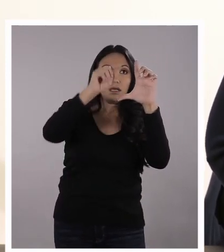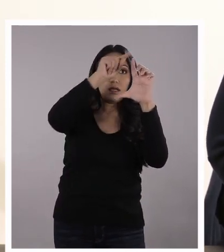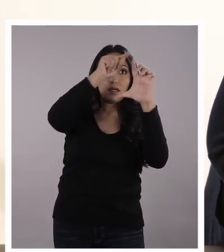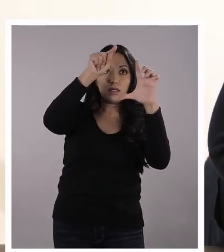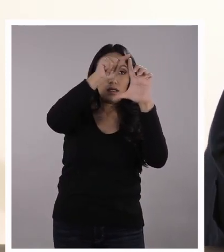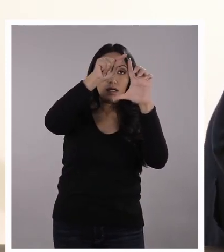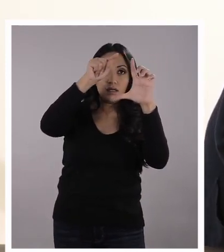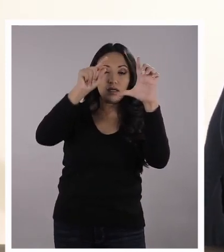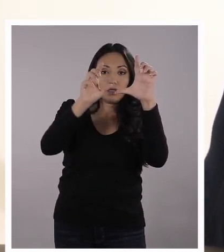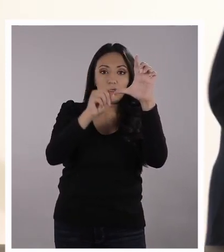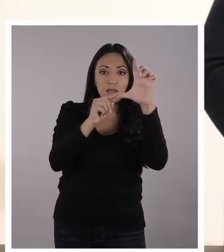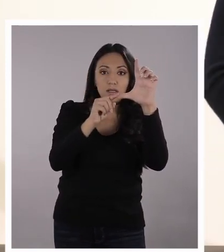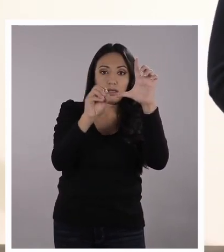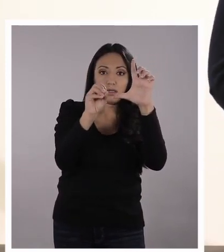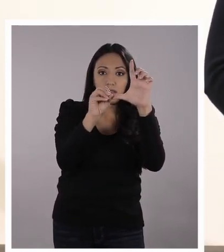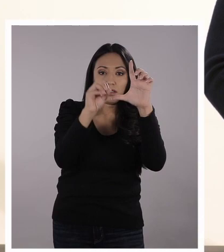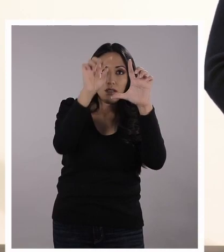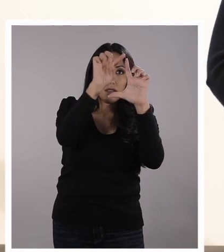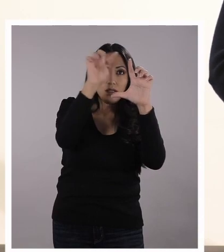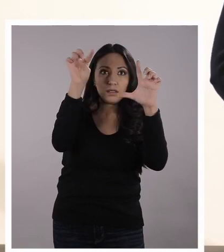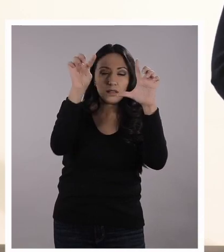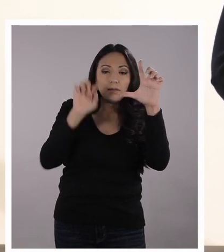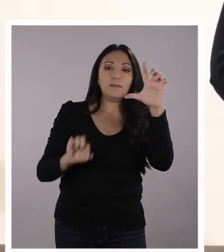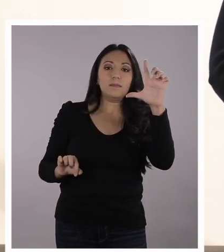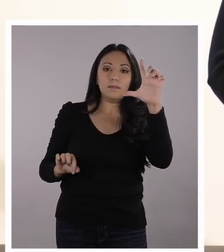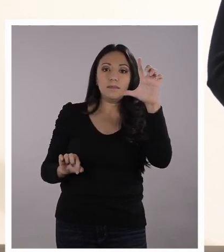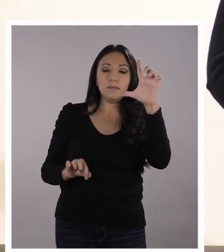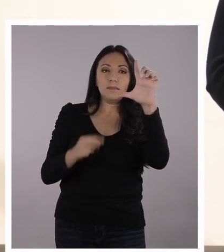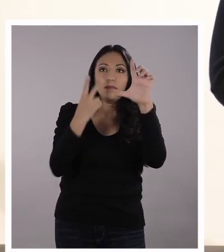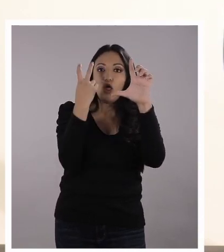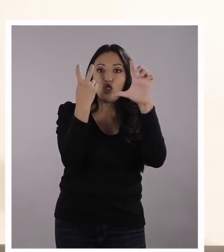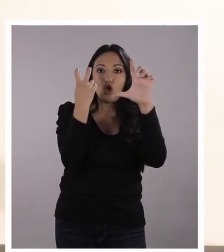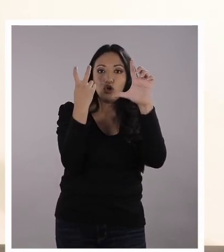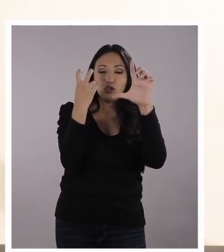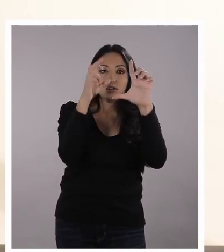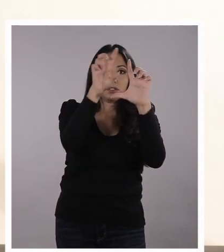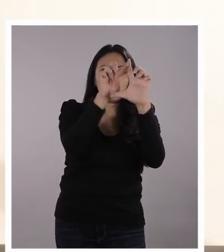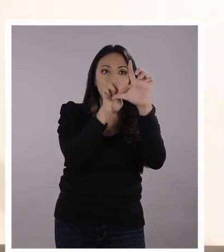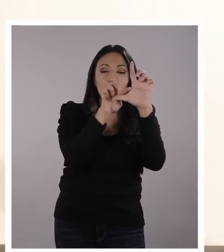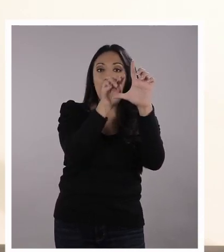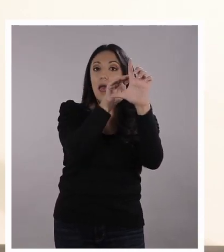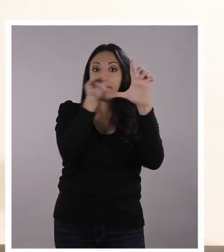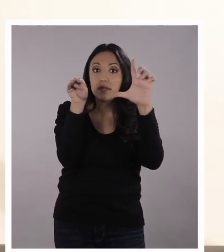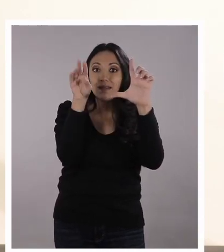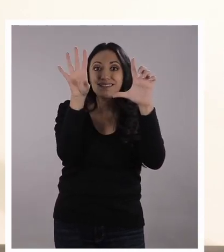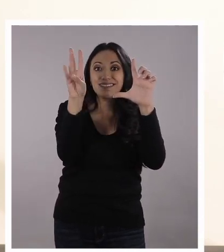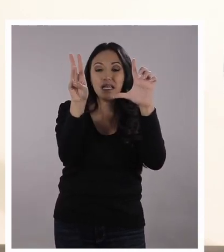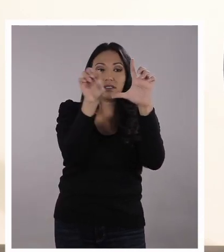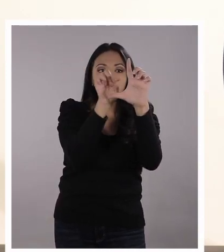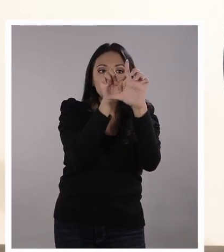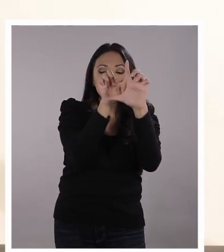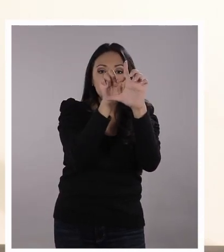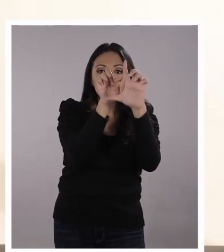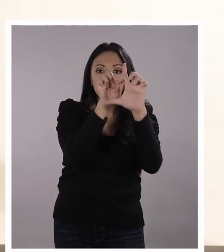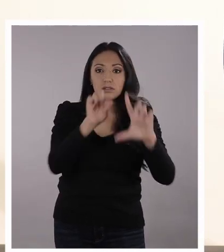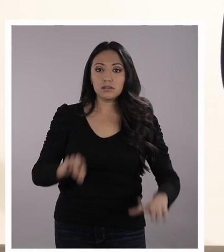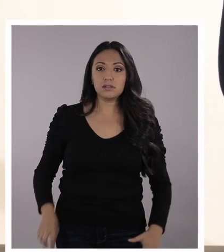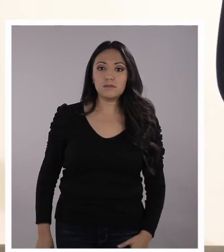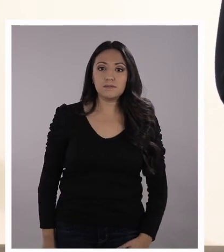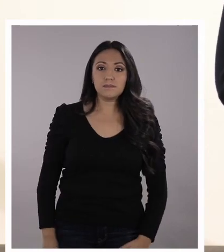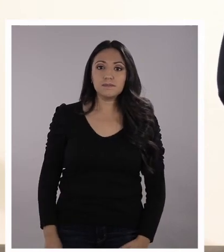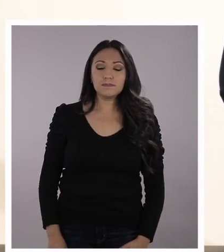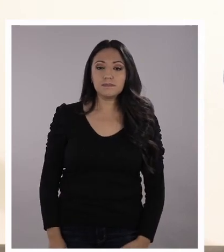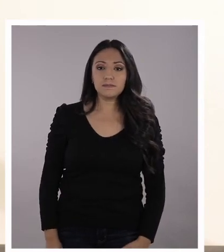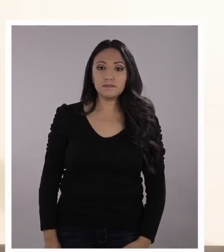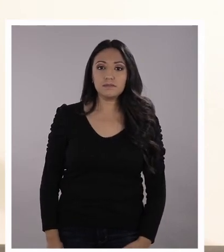¿no? Sí, por eso está. Ajá, debajo de la etiqueta. ¿Ya? Hay 12 centímetros, profe. Muy bien, ¿la mitad sería? 6. Entonces puedes marcar ahí, por favor. Primero marcarle